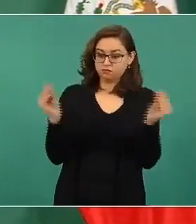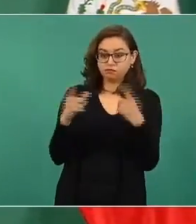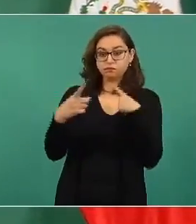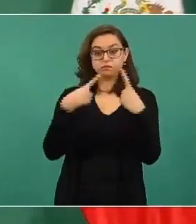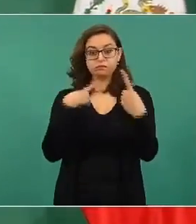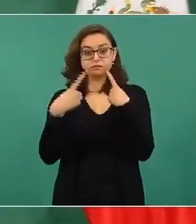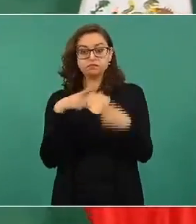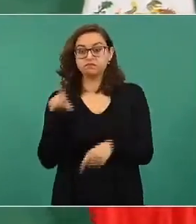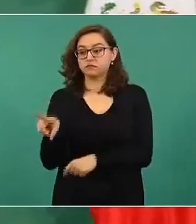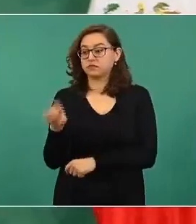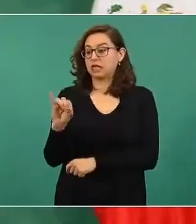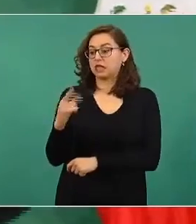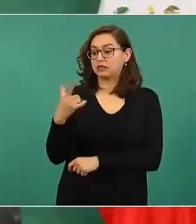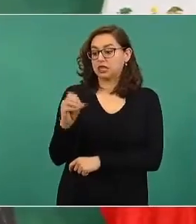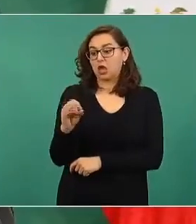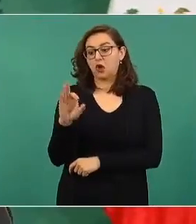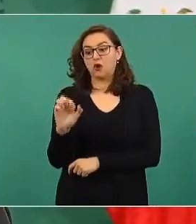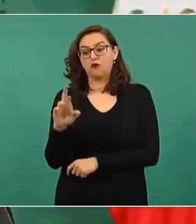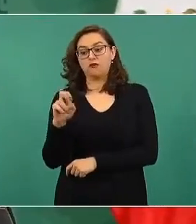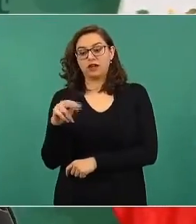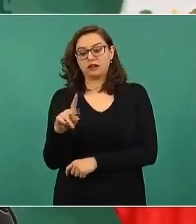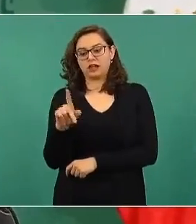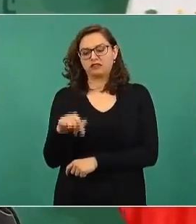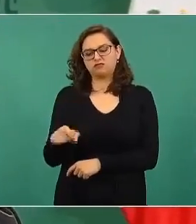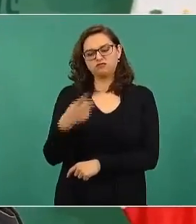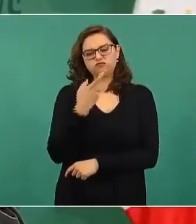gana Diego Fernández de Ceballos.